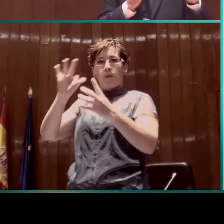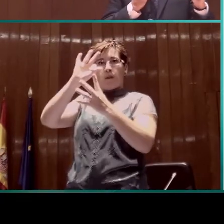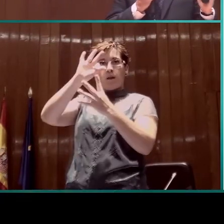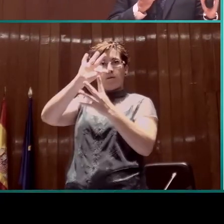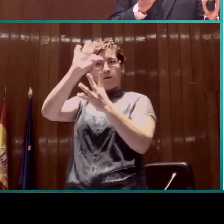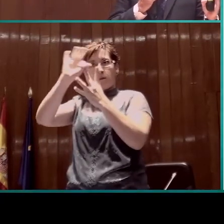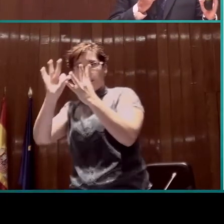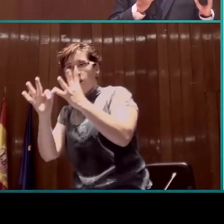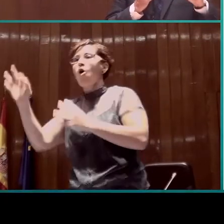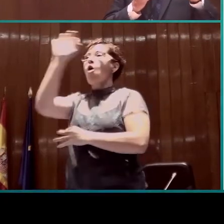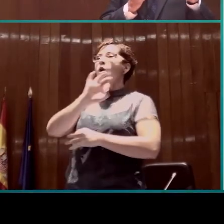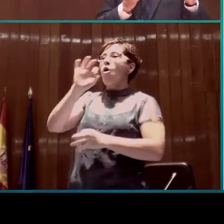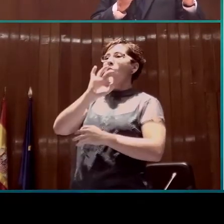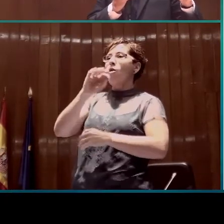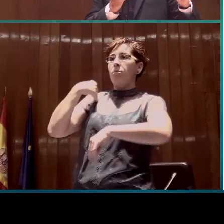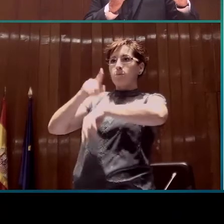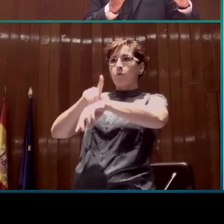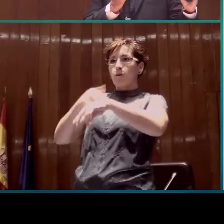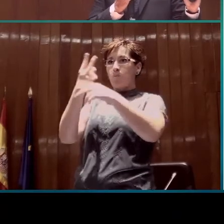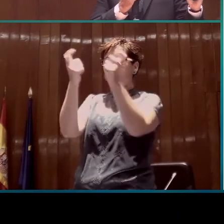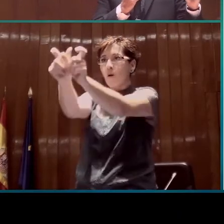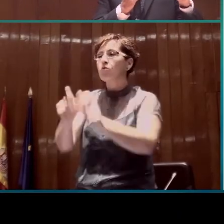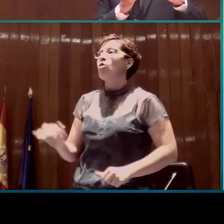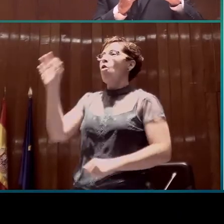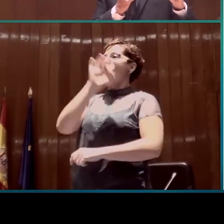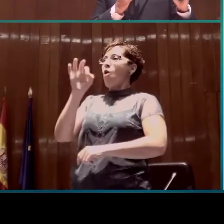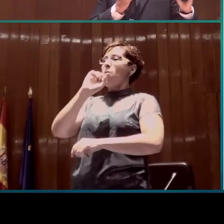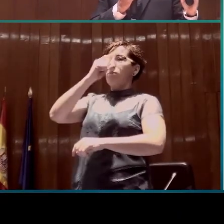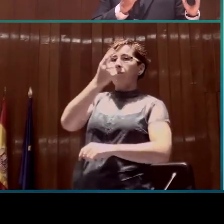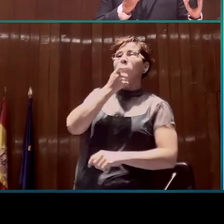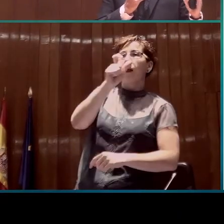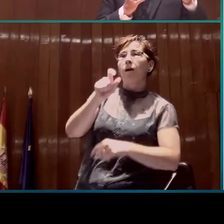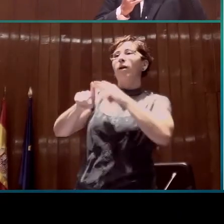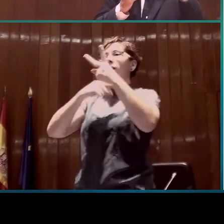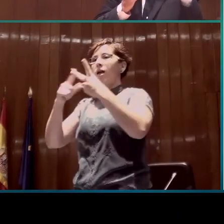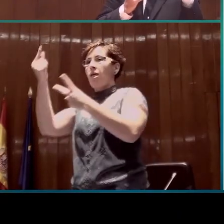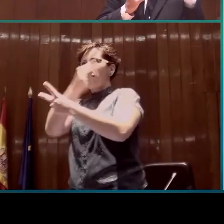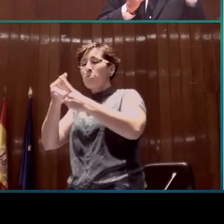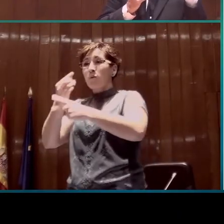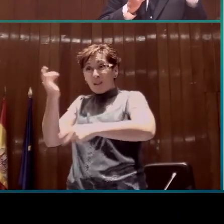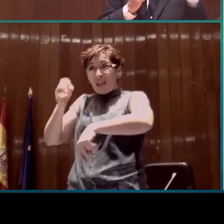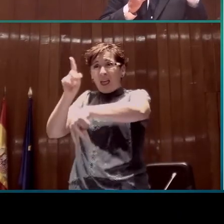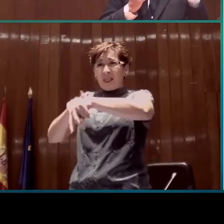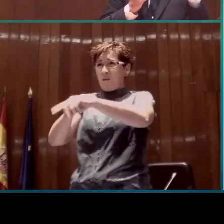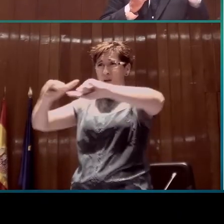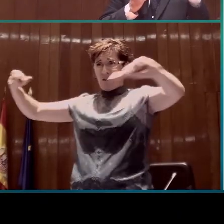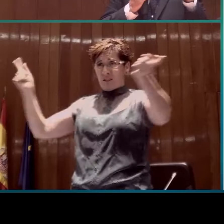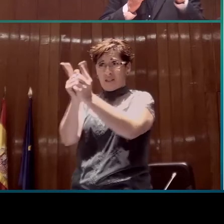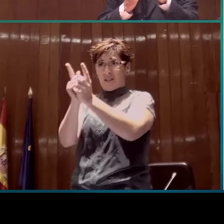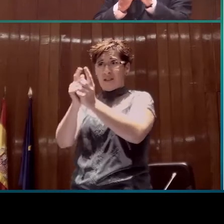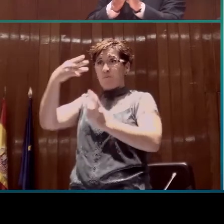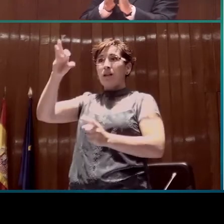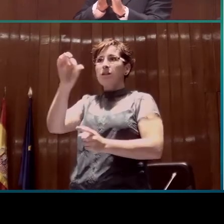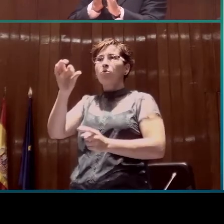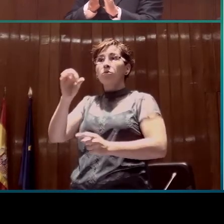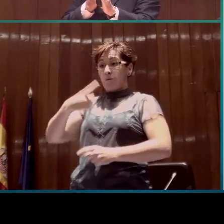podemos presentar antes la palabra, pero antes quiere decir 100 milisegundos, que nosotros no lo notamos apenas, pero nuestro cerebro sí lo nota. O